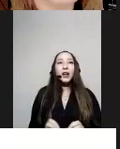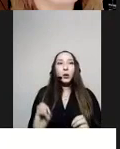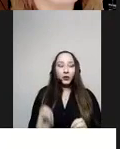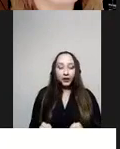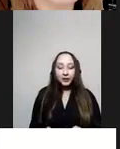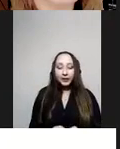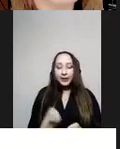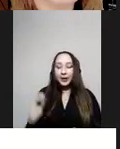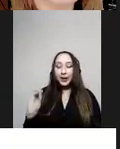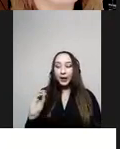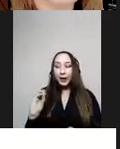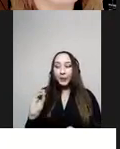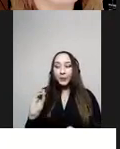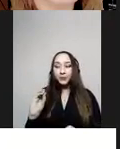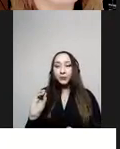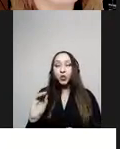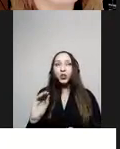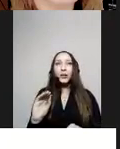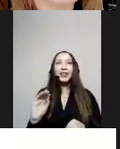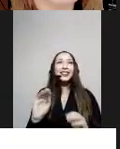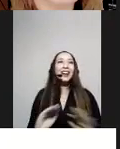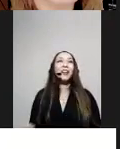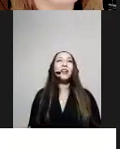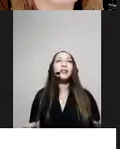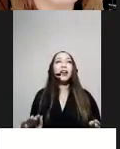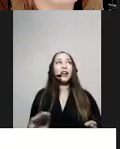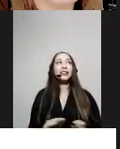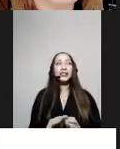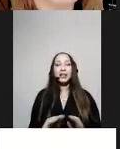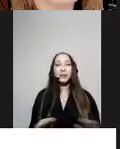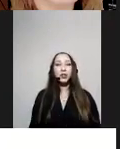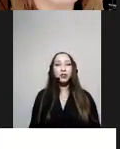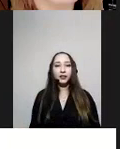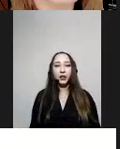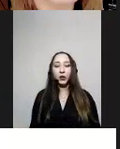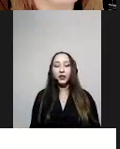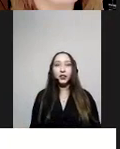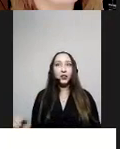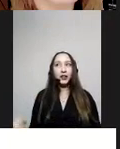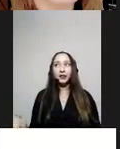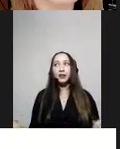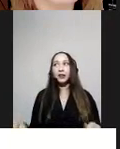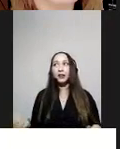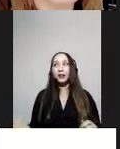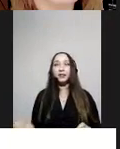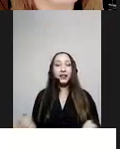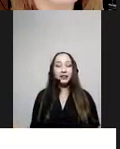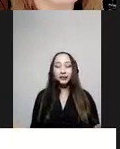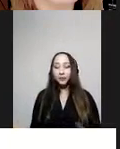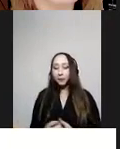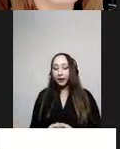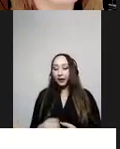Imagínense ustedes que no saben nada de entrenamiento físico, de training, de